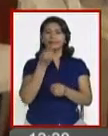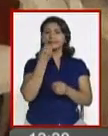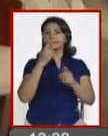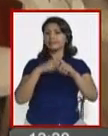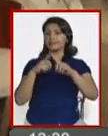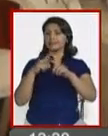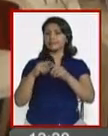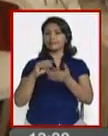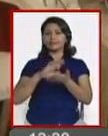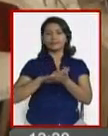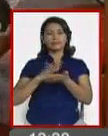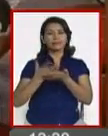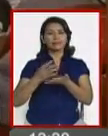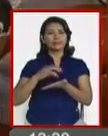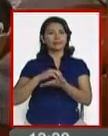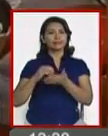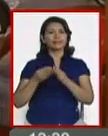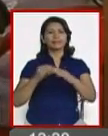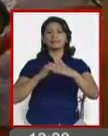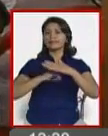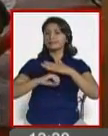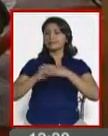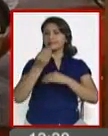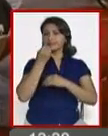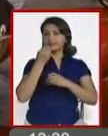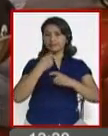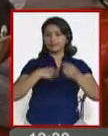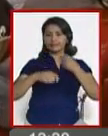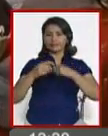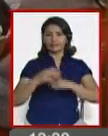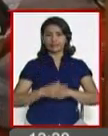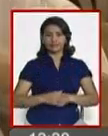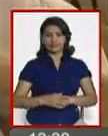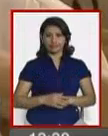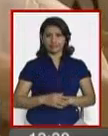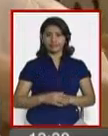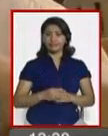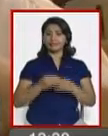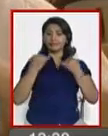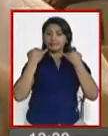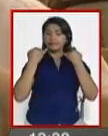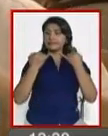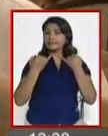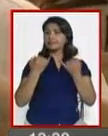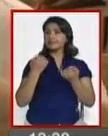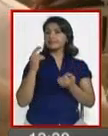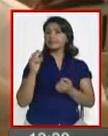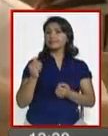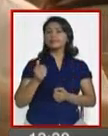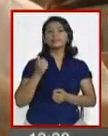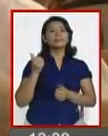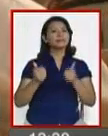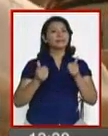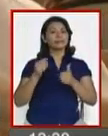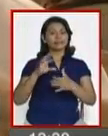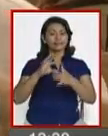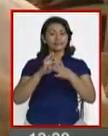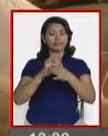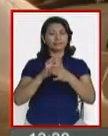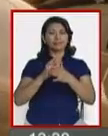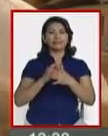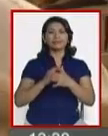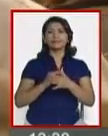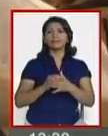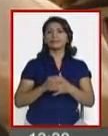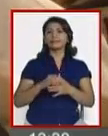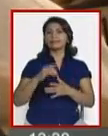platos, además de horneados, los que comercializan. Ahorita nos van a informar cuáles son los usos permitidos, de qué carne, digamos,